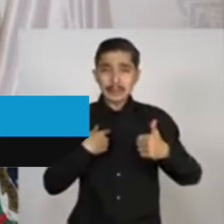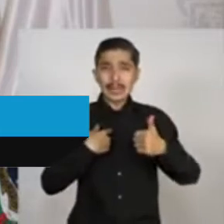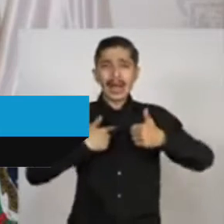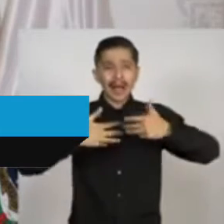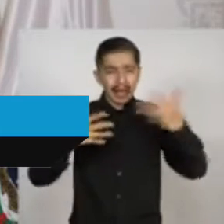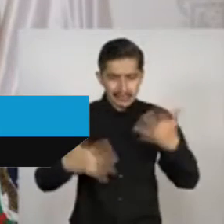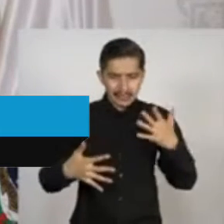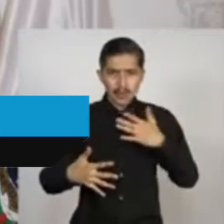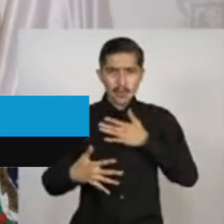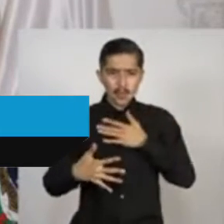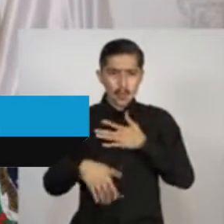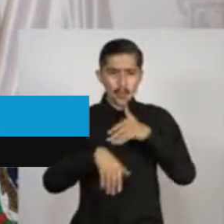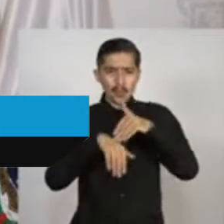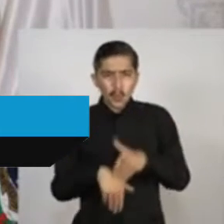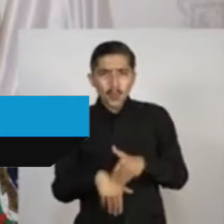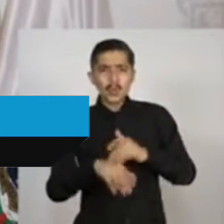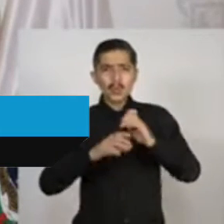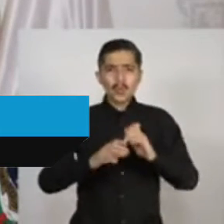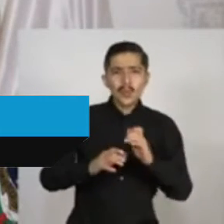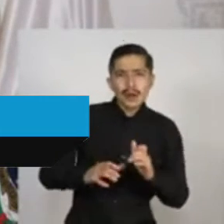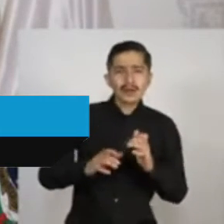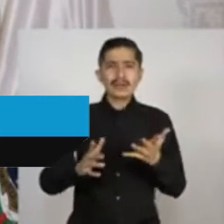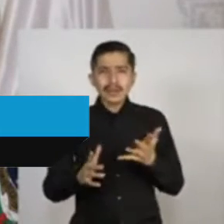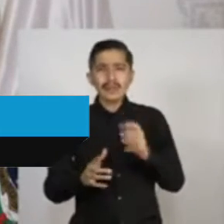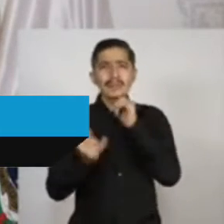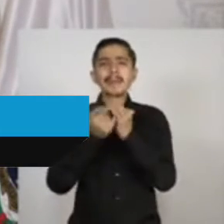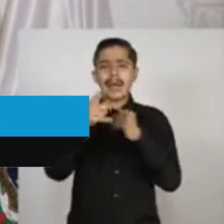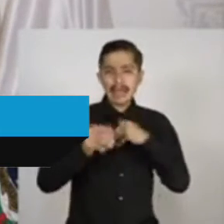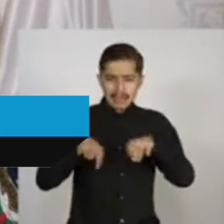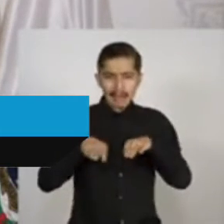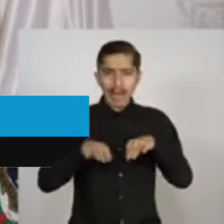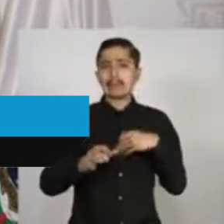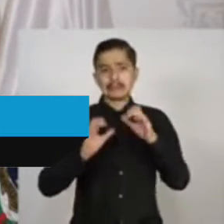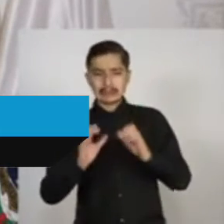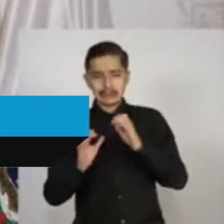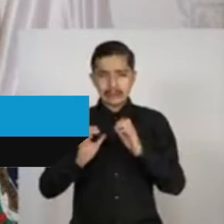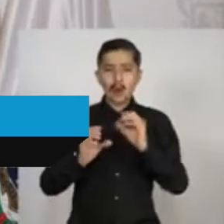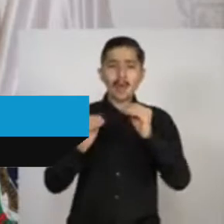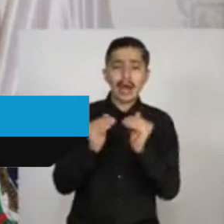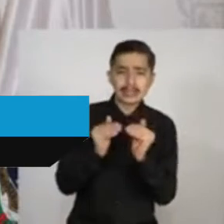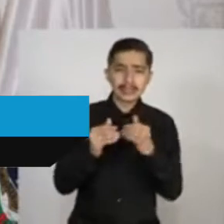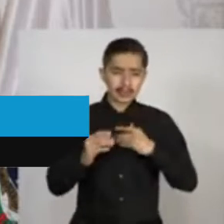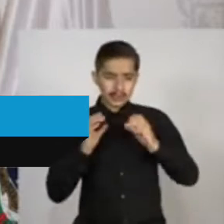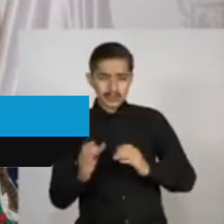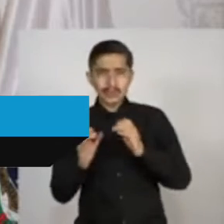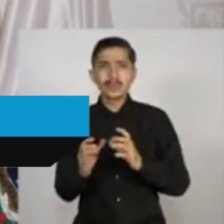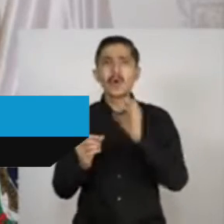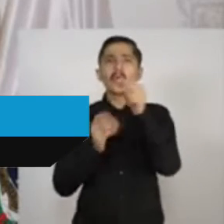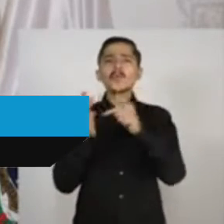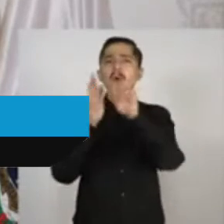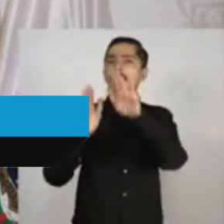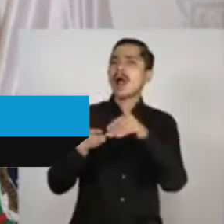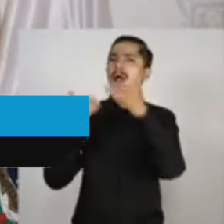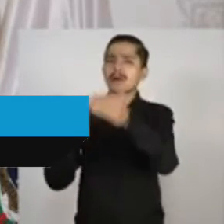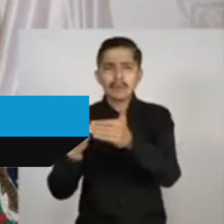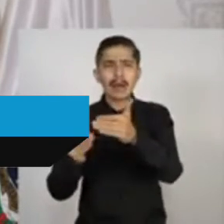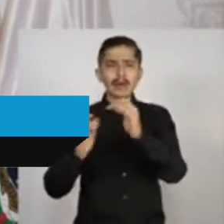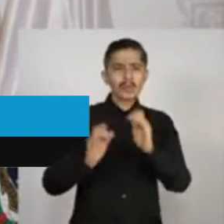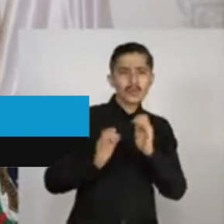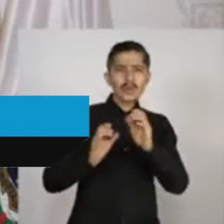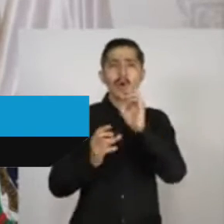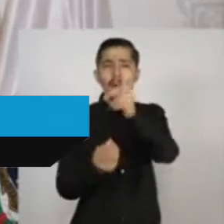el más claro indicador de que la epidemia sigue activa, sigue viva y representando mucho